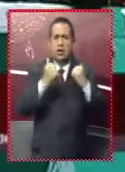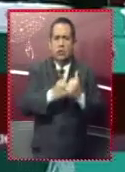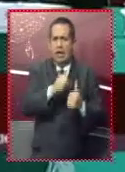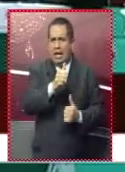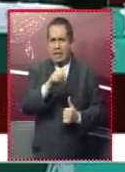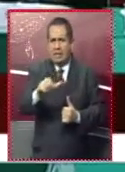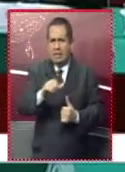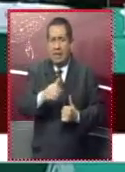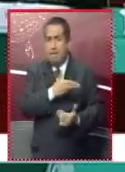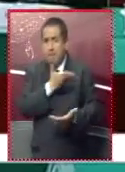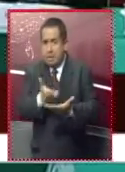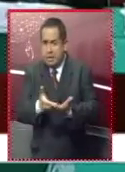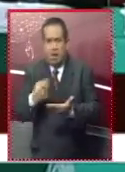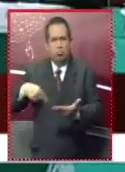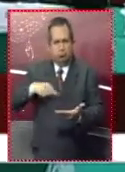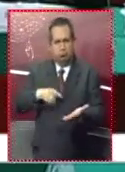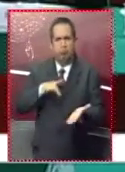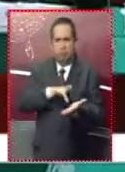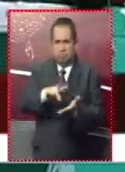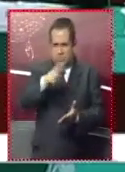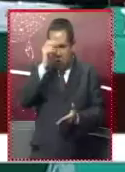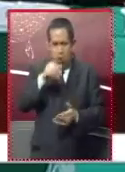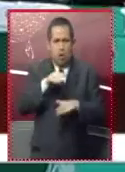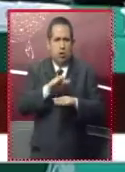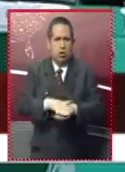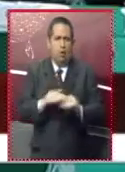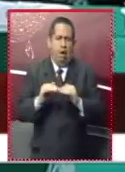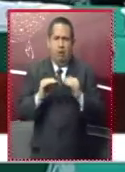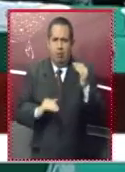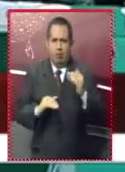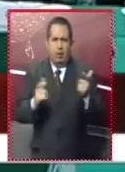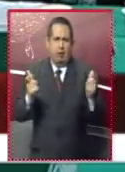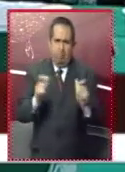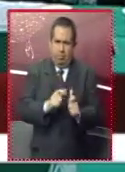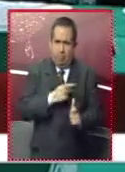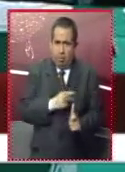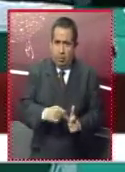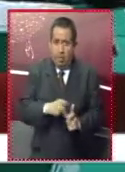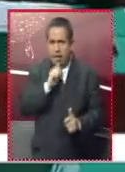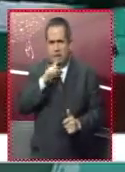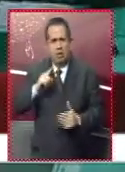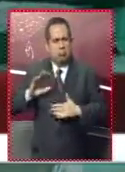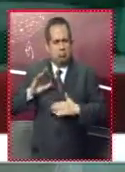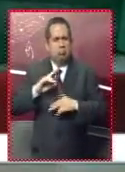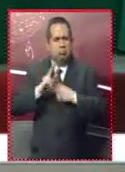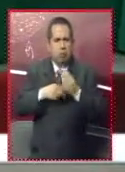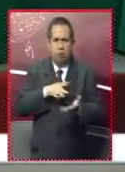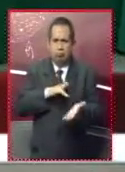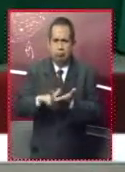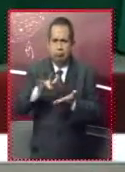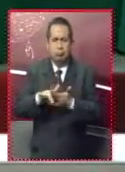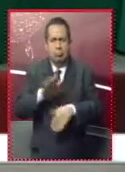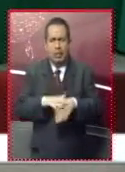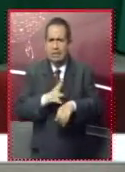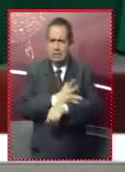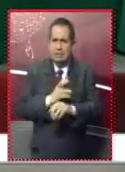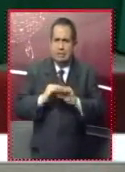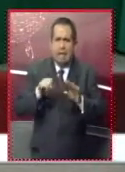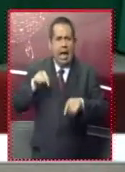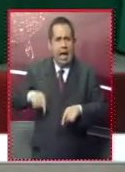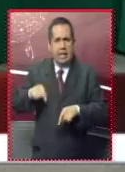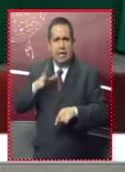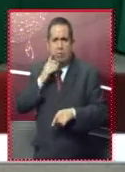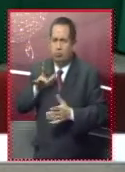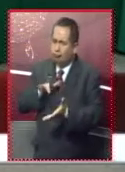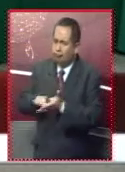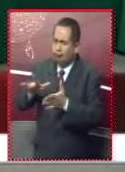organizaciones civiles en materia de combate a la desigualdad y la pobreza, al tiempo que se comprometieron a impulsar cambios en materia de transparencia al interior de la Cámara